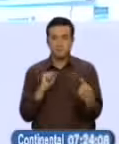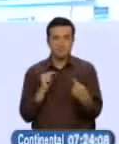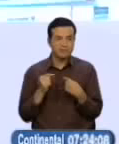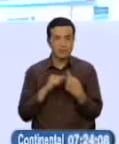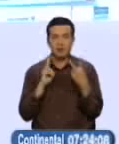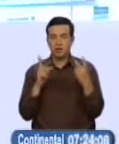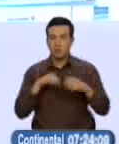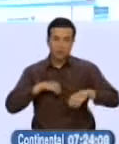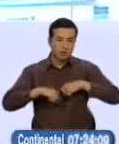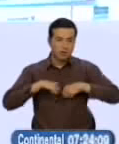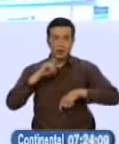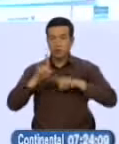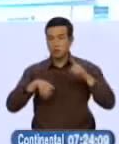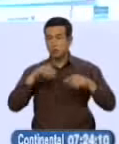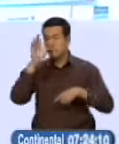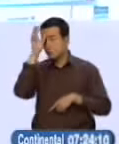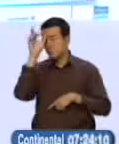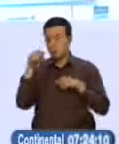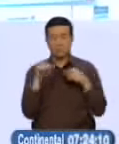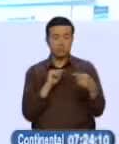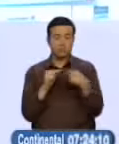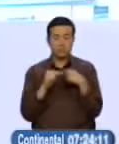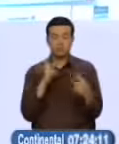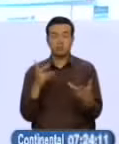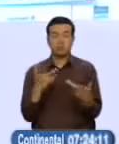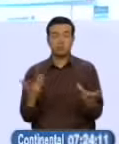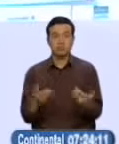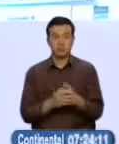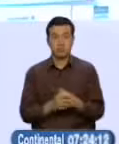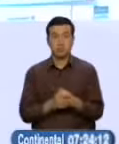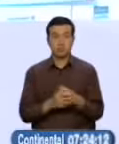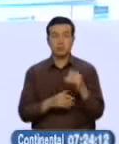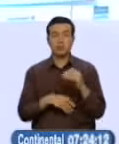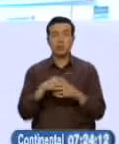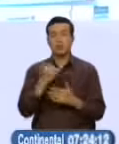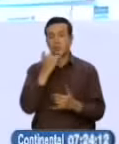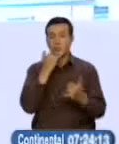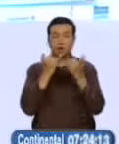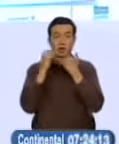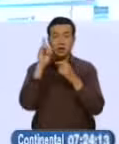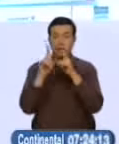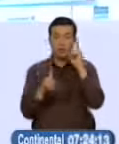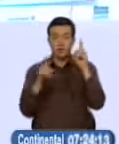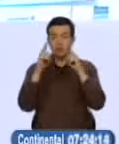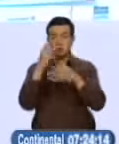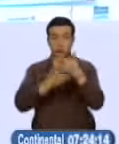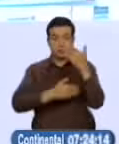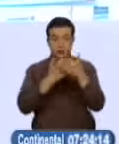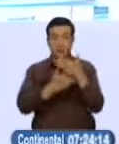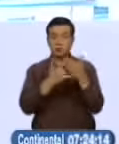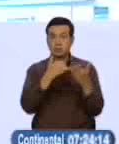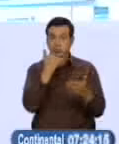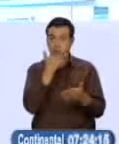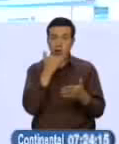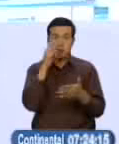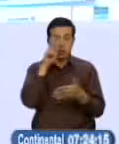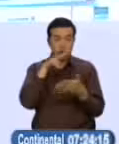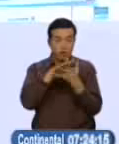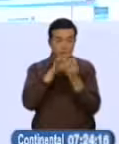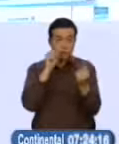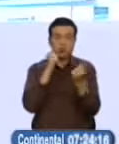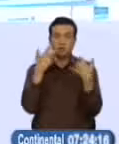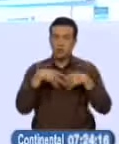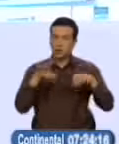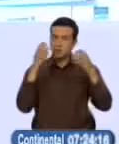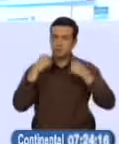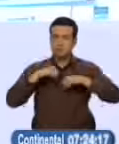espacio de gestores y actores culturales, fue llevar muchísimo a la malinterpretación de ciertos textos, y por eso es importante el esfuerzo que hoy